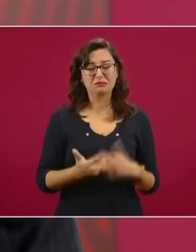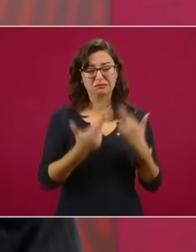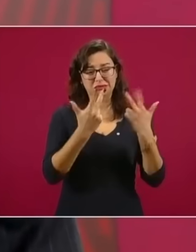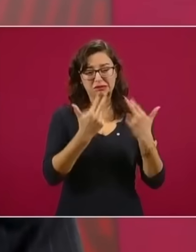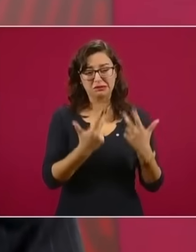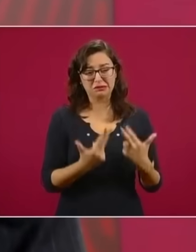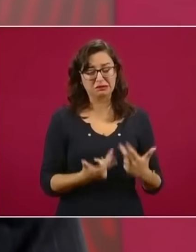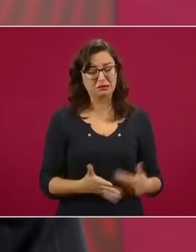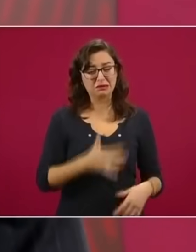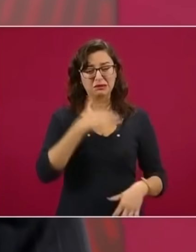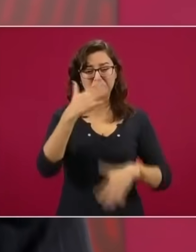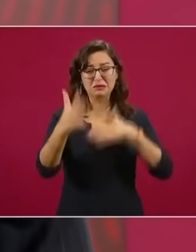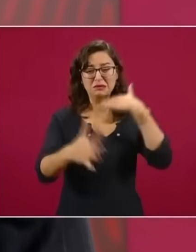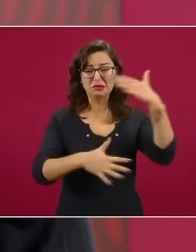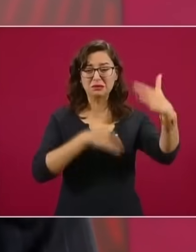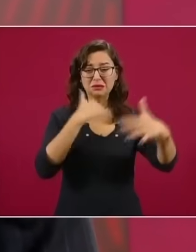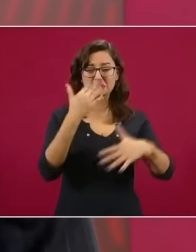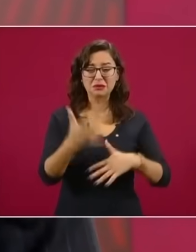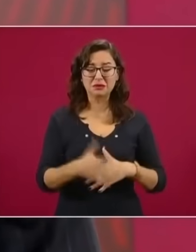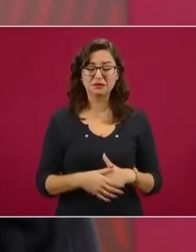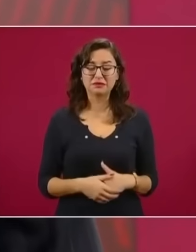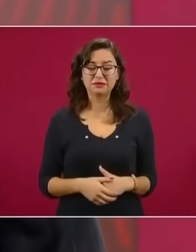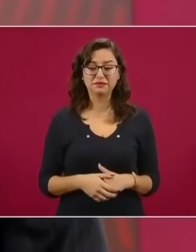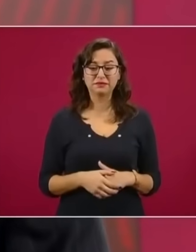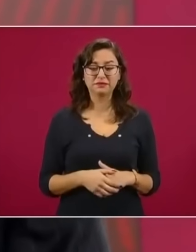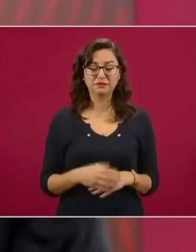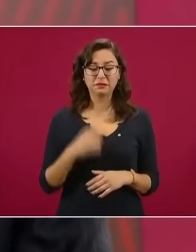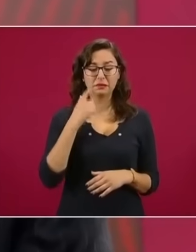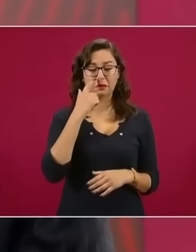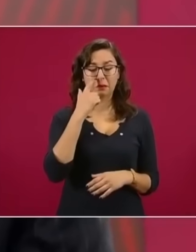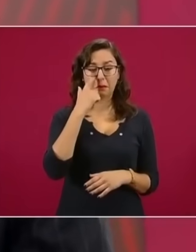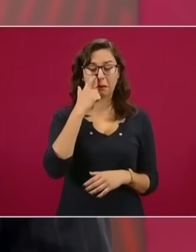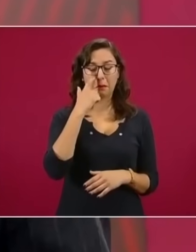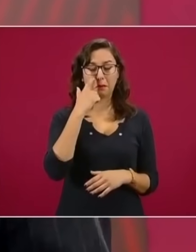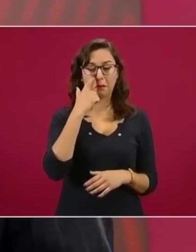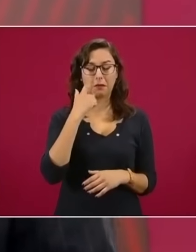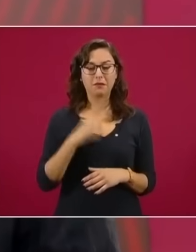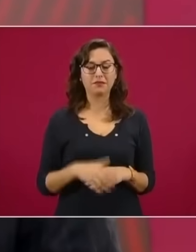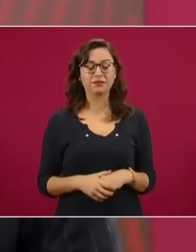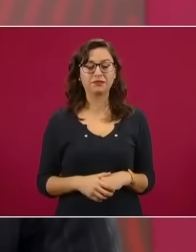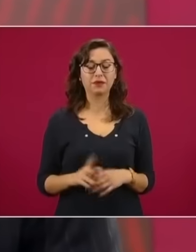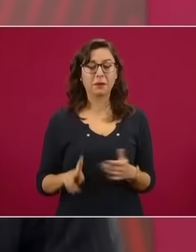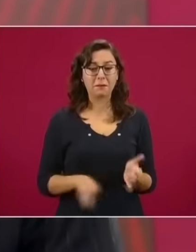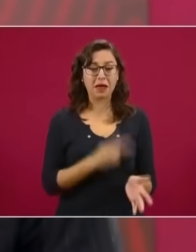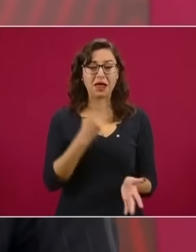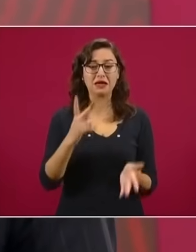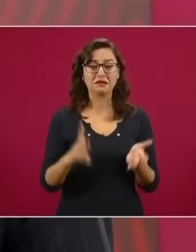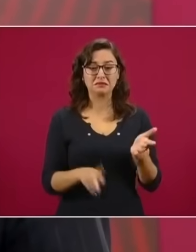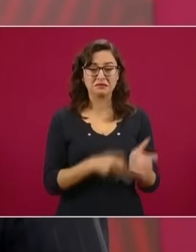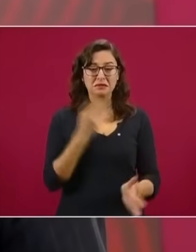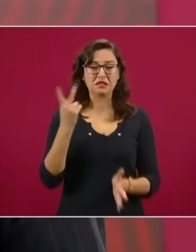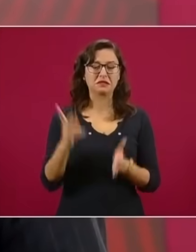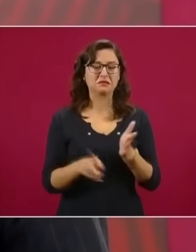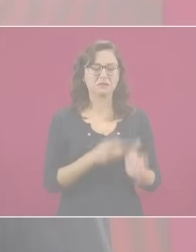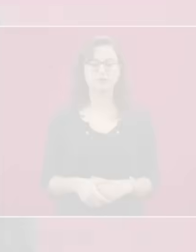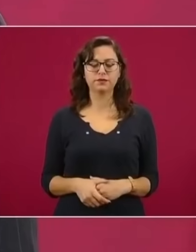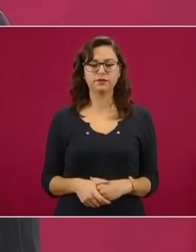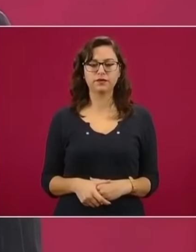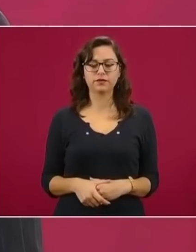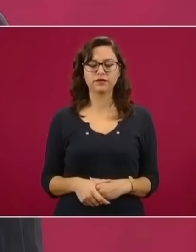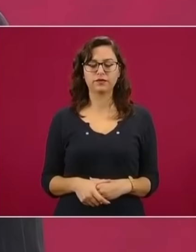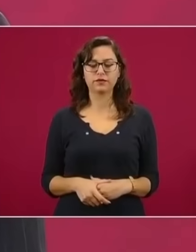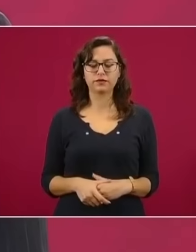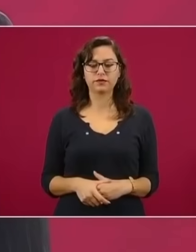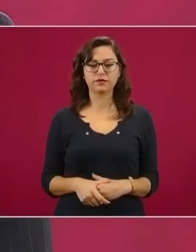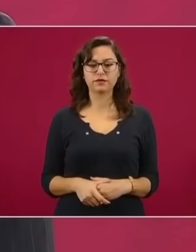descomposición que se fue gestando de tiempo atrás.